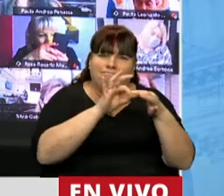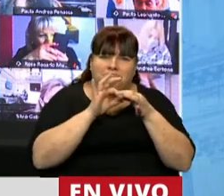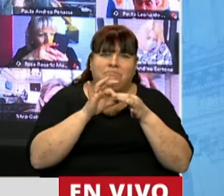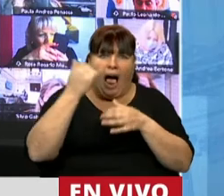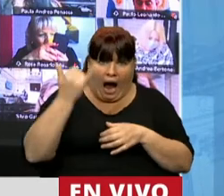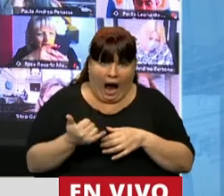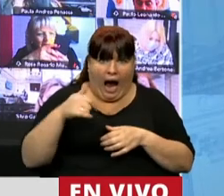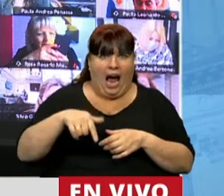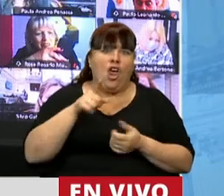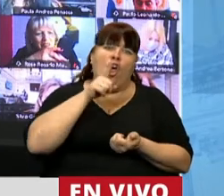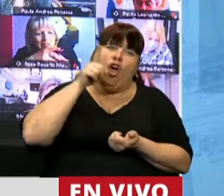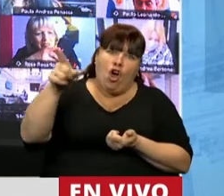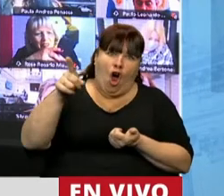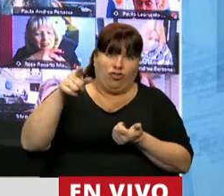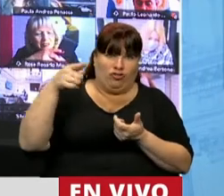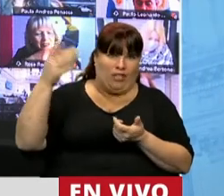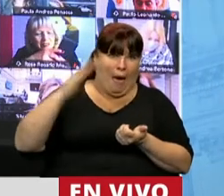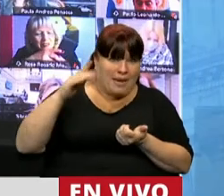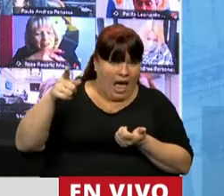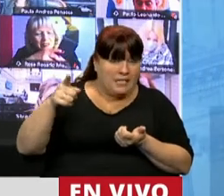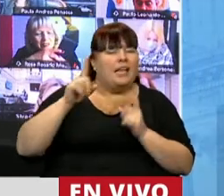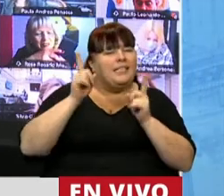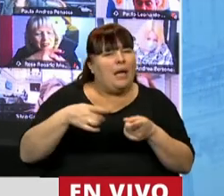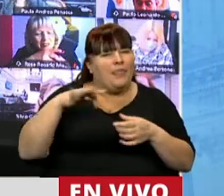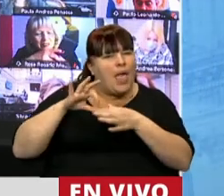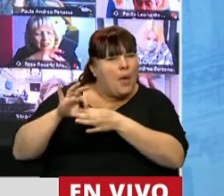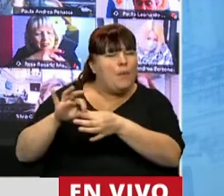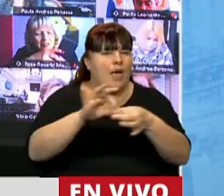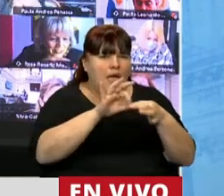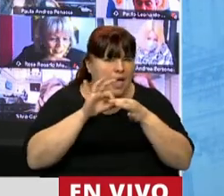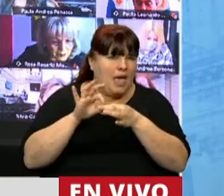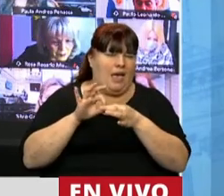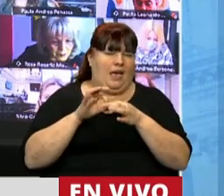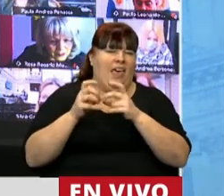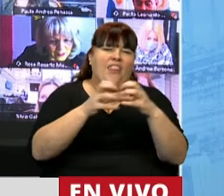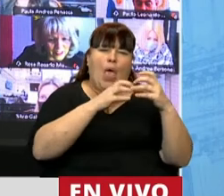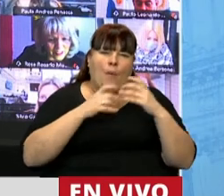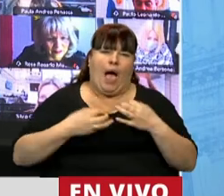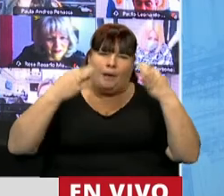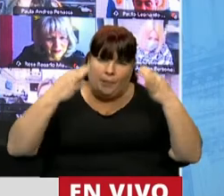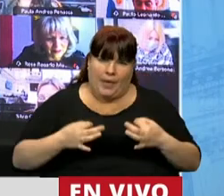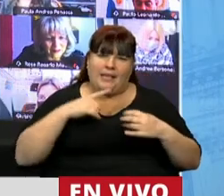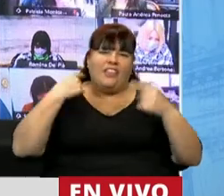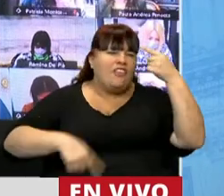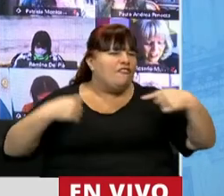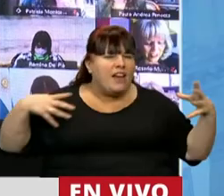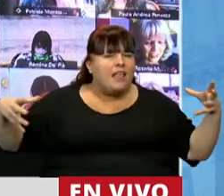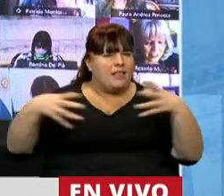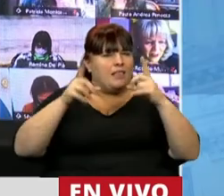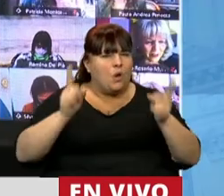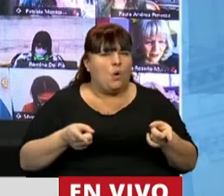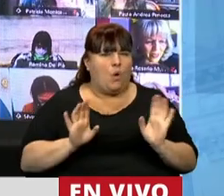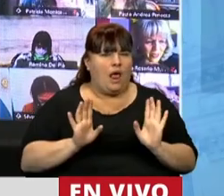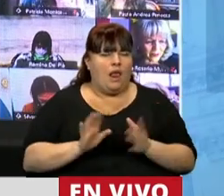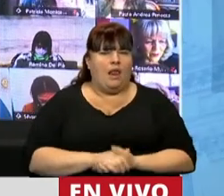encontramos en el repudio encontremos también en un debate serio y plural y